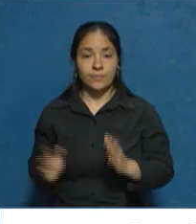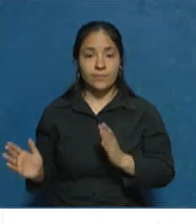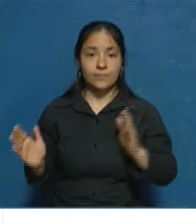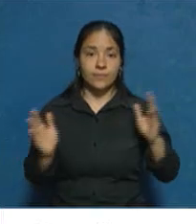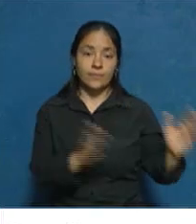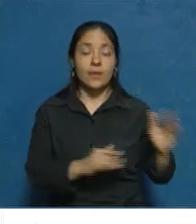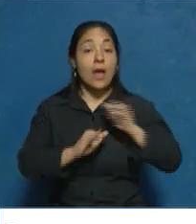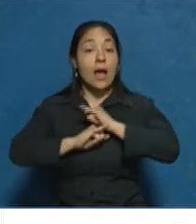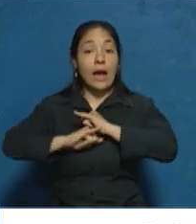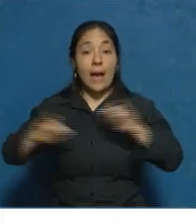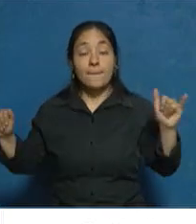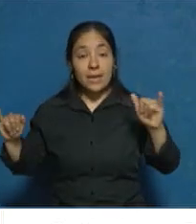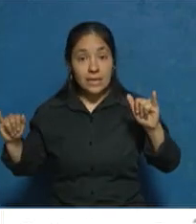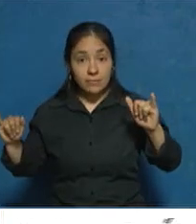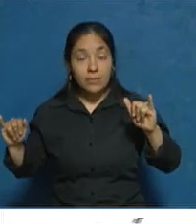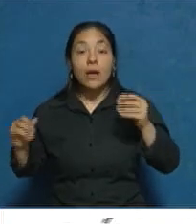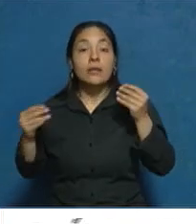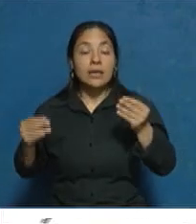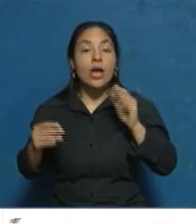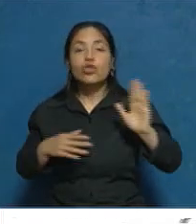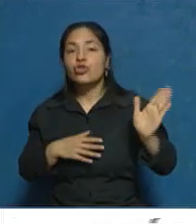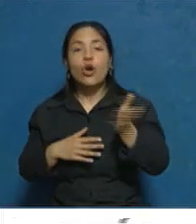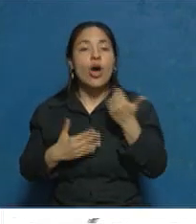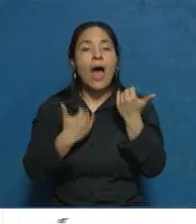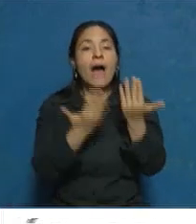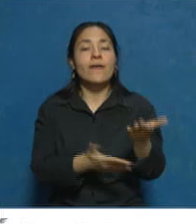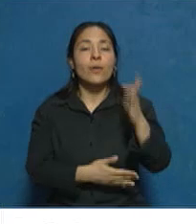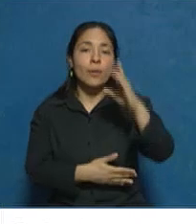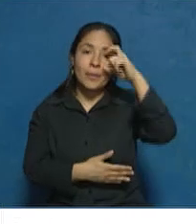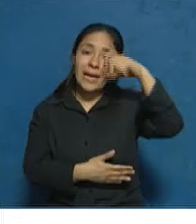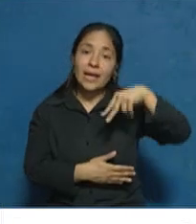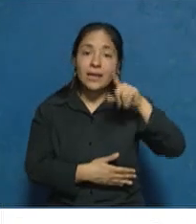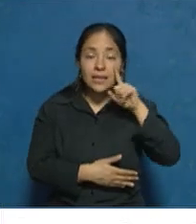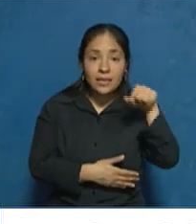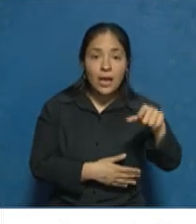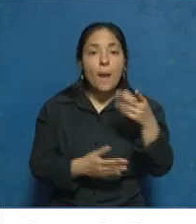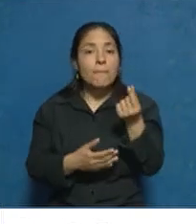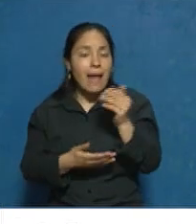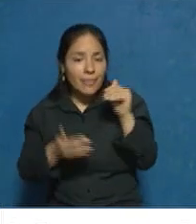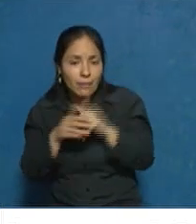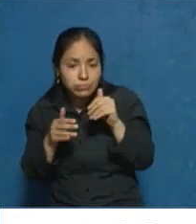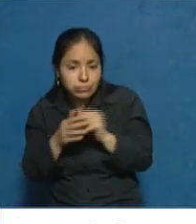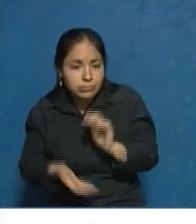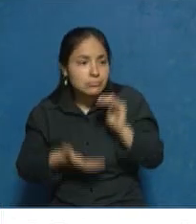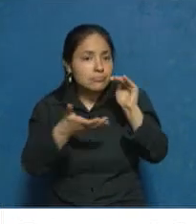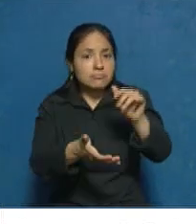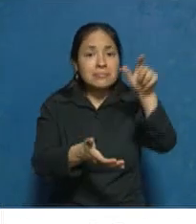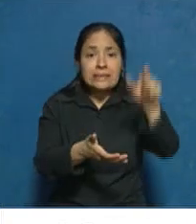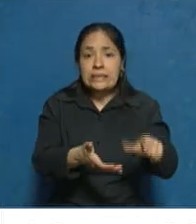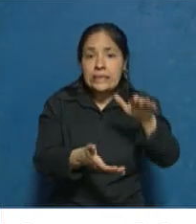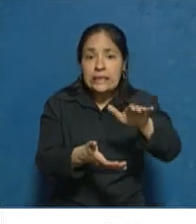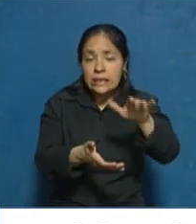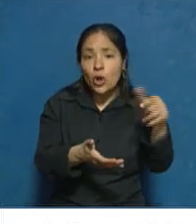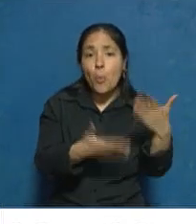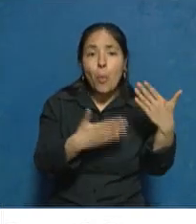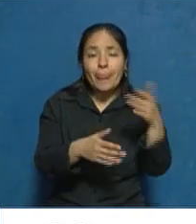Continúa la campaña Todos por Beni, es para recaudar fondos y permitir que Benicio Ragusa, este bebé de 1 año y 9 meses, tenga